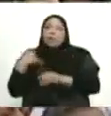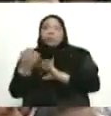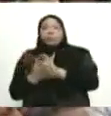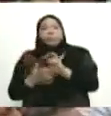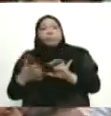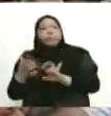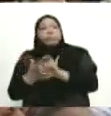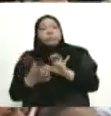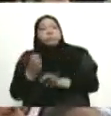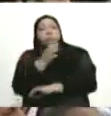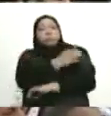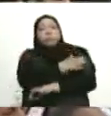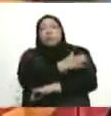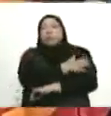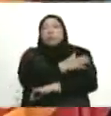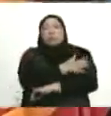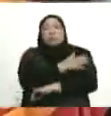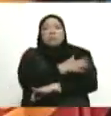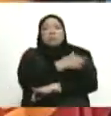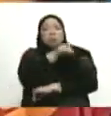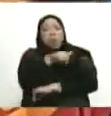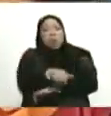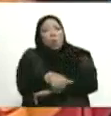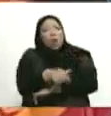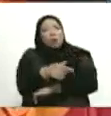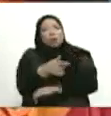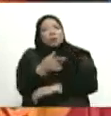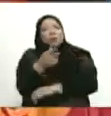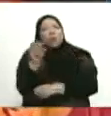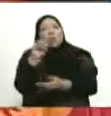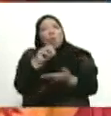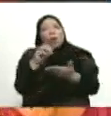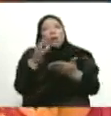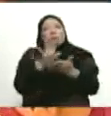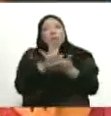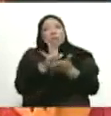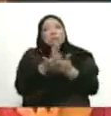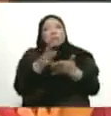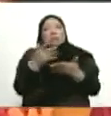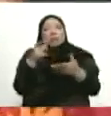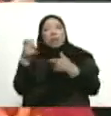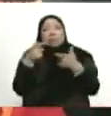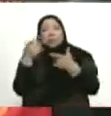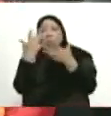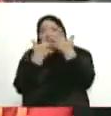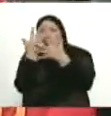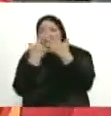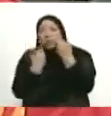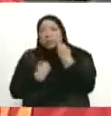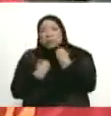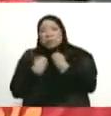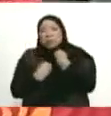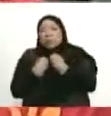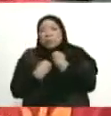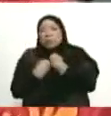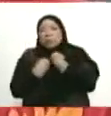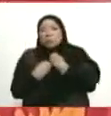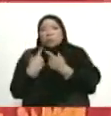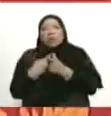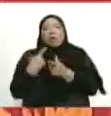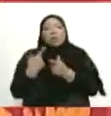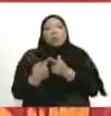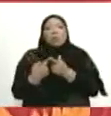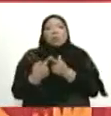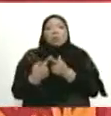eso. Ellos quieren hoy día intentar perturbar la tranquilidad de los venezolanos. Entonces